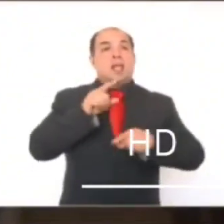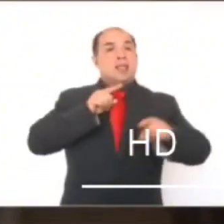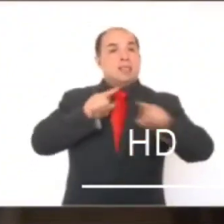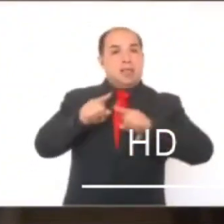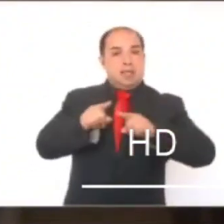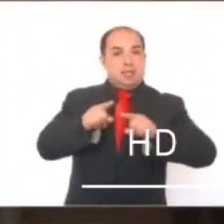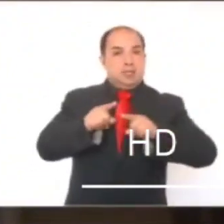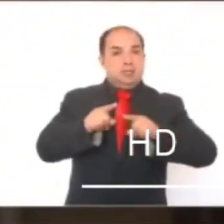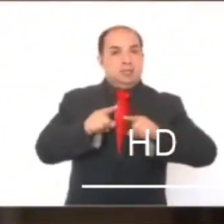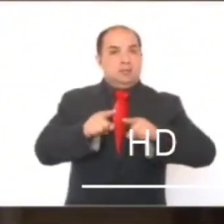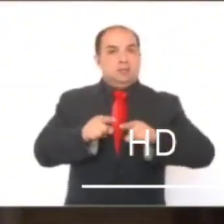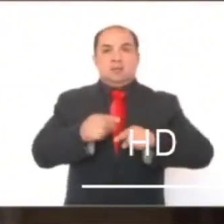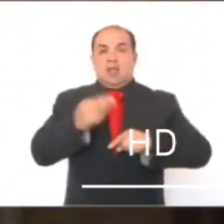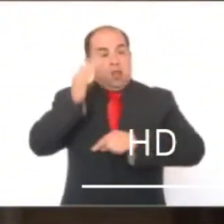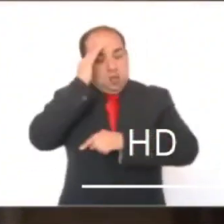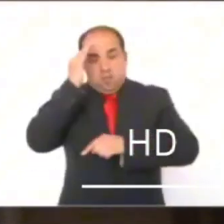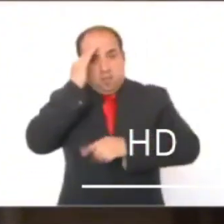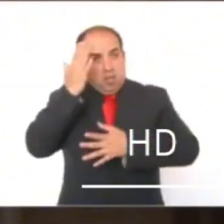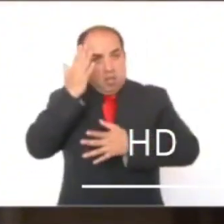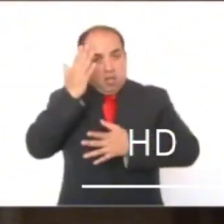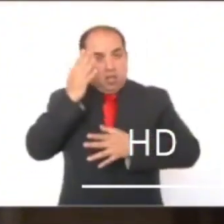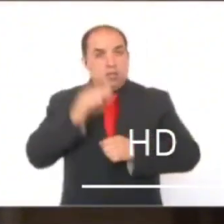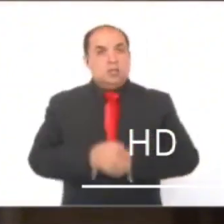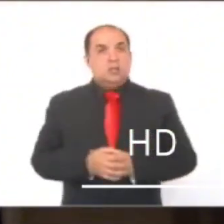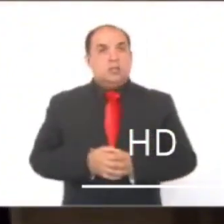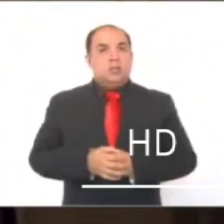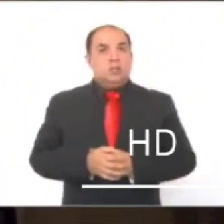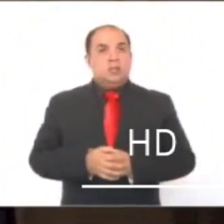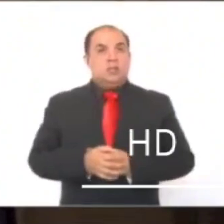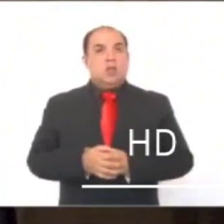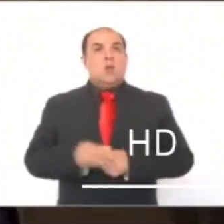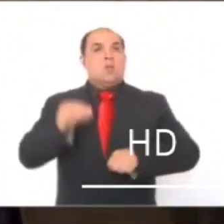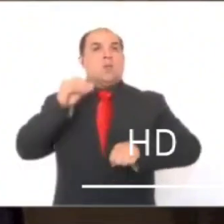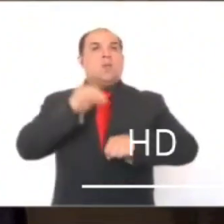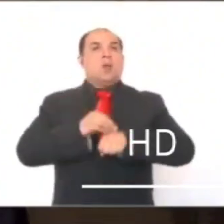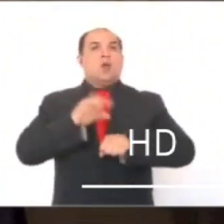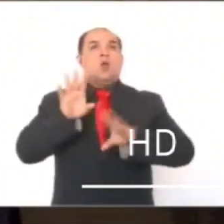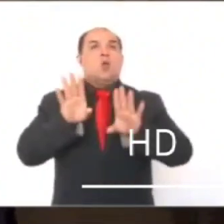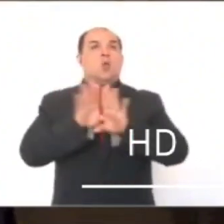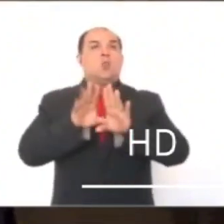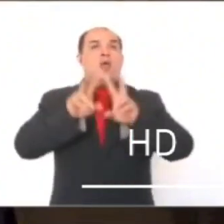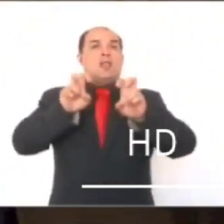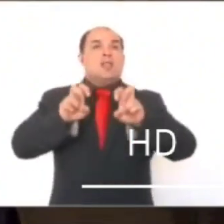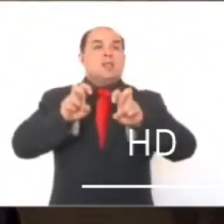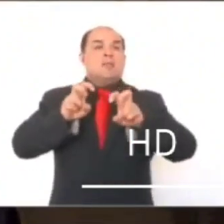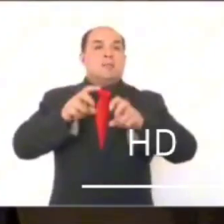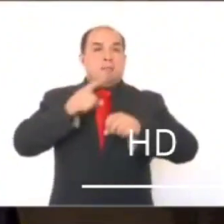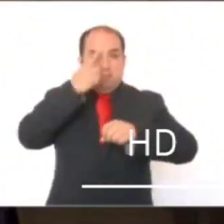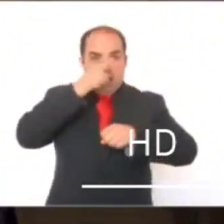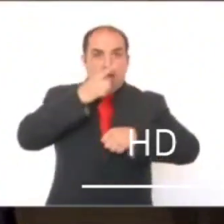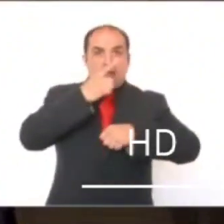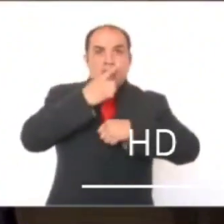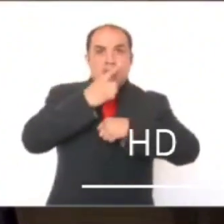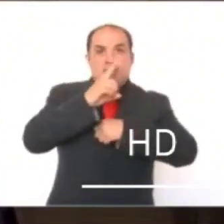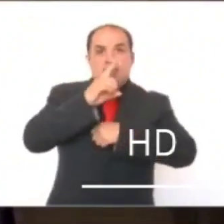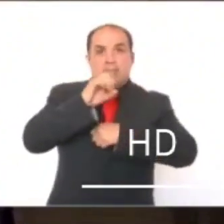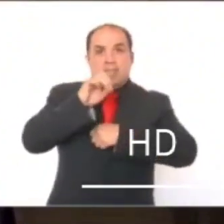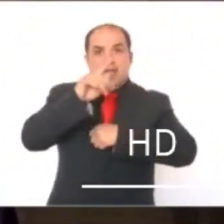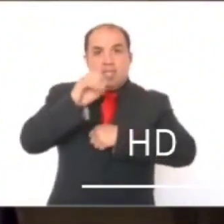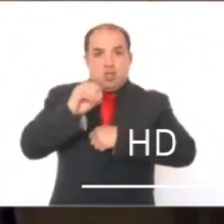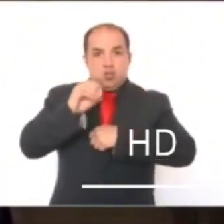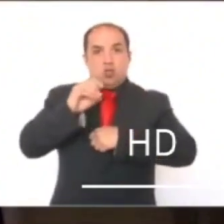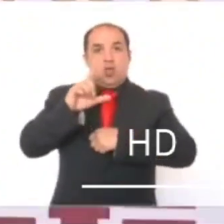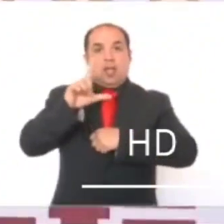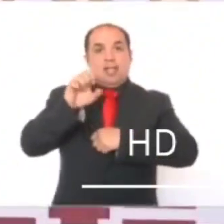ataques ya no serán considerados un caso más del delito de lesiones en nuestro